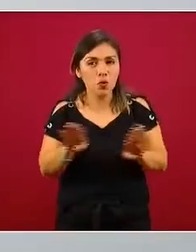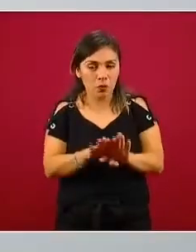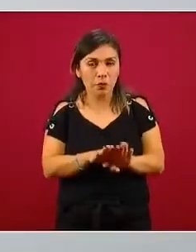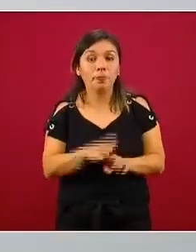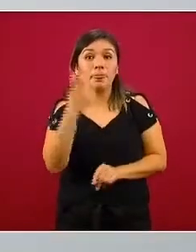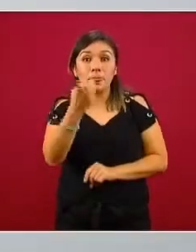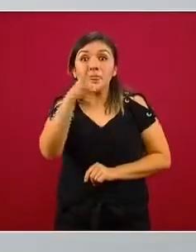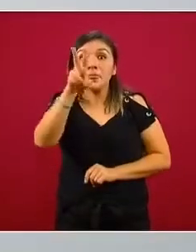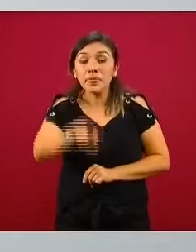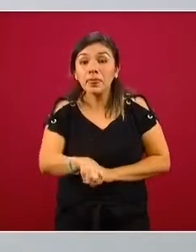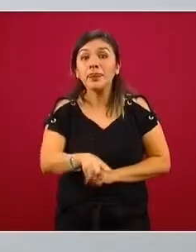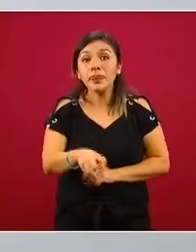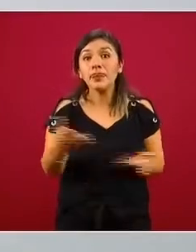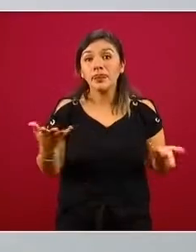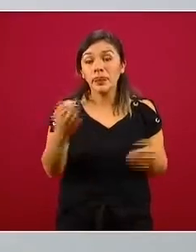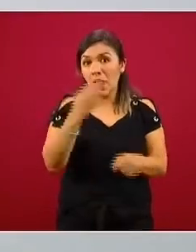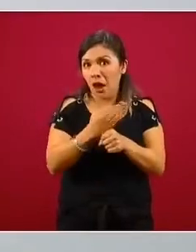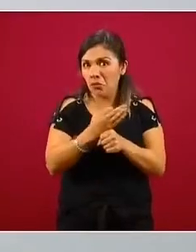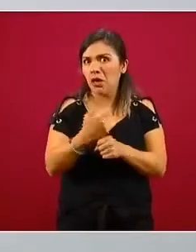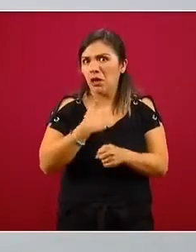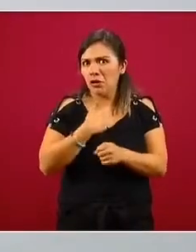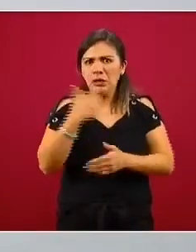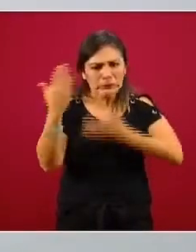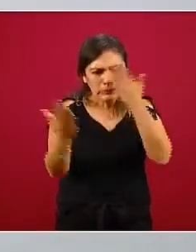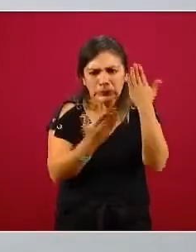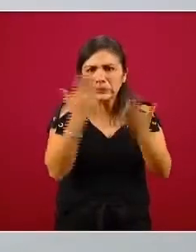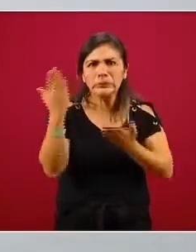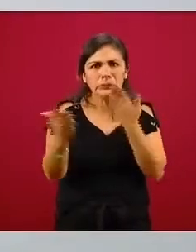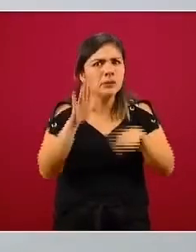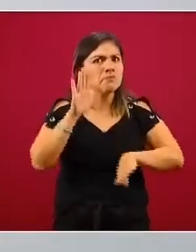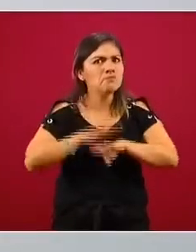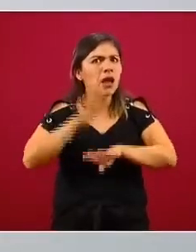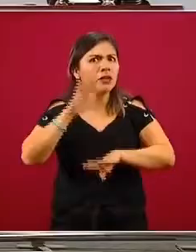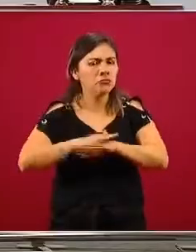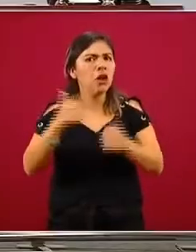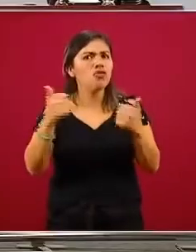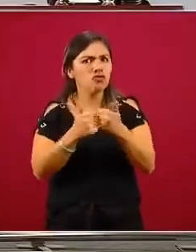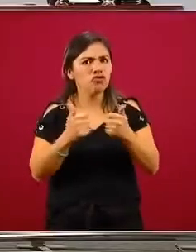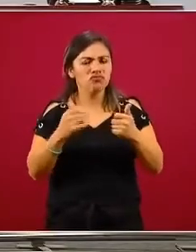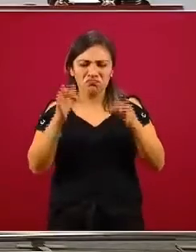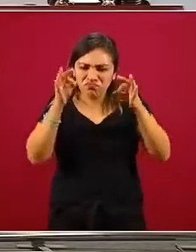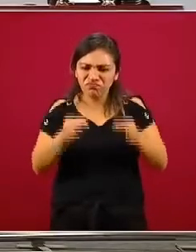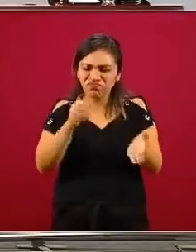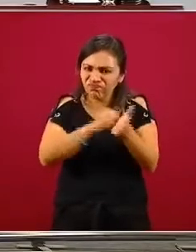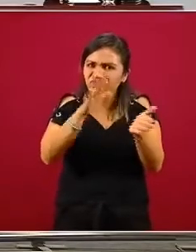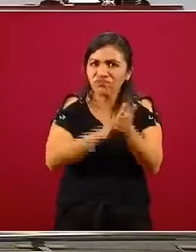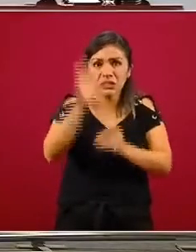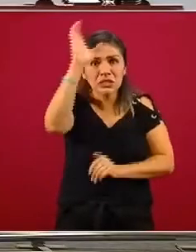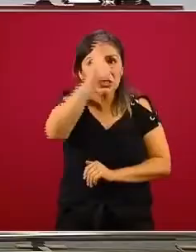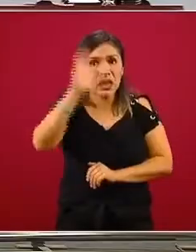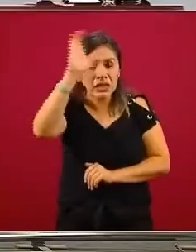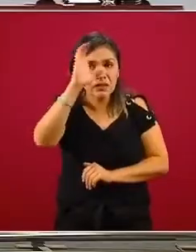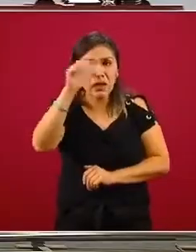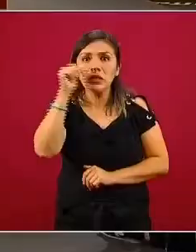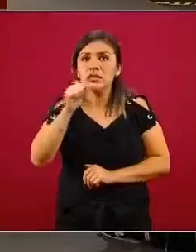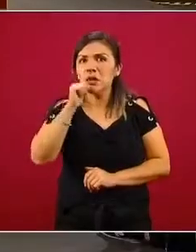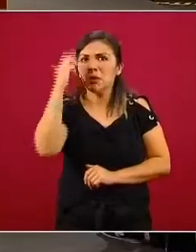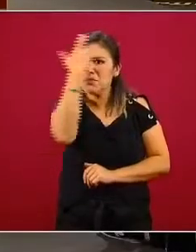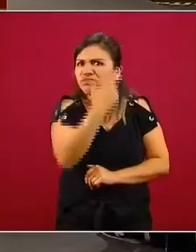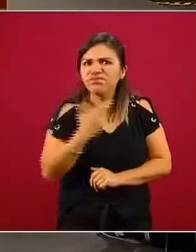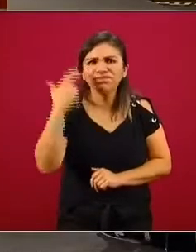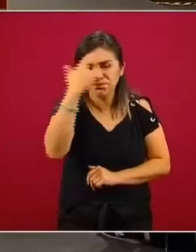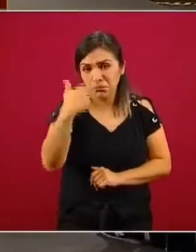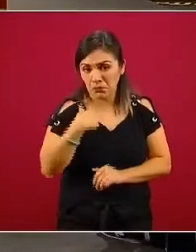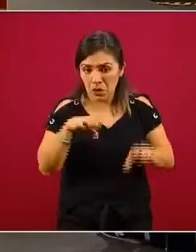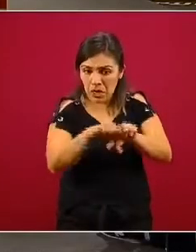Entonces, de verdad que estamos muy a la vanguardia, todo tiene una fundamentación científica, todo lo metemos a revisión, somos